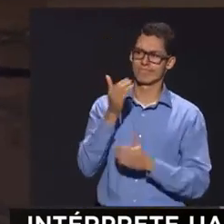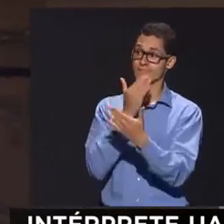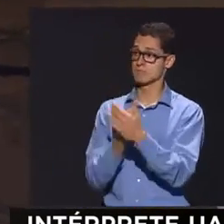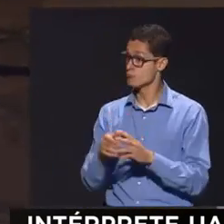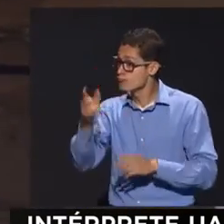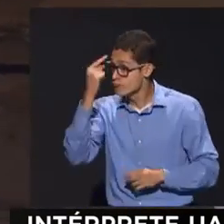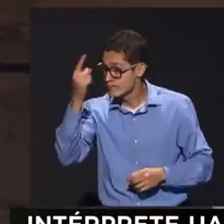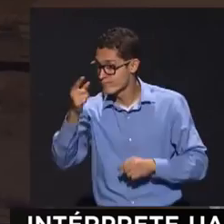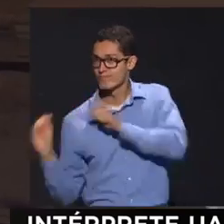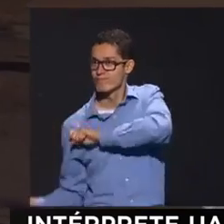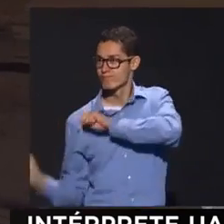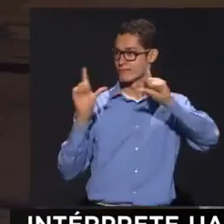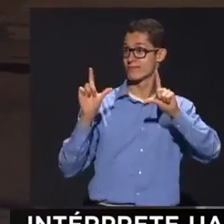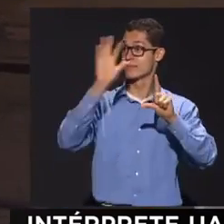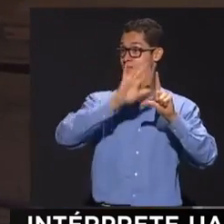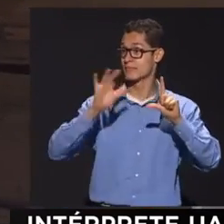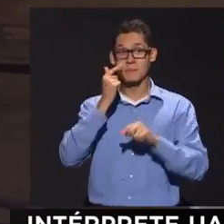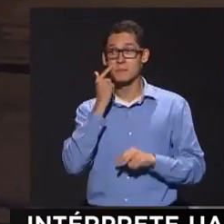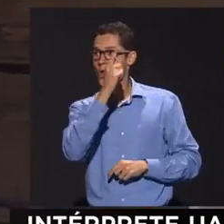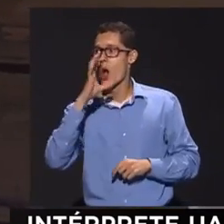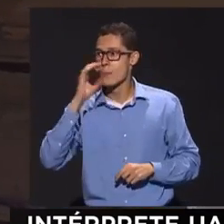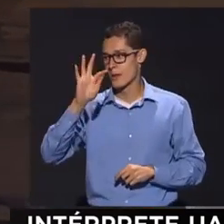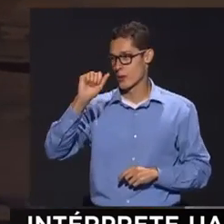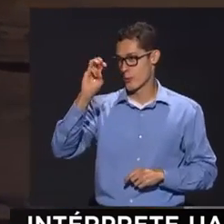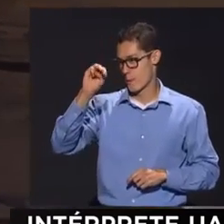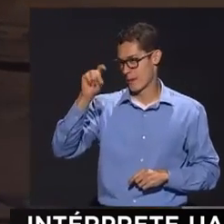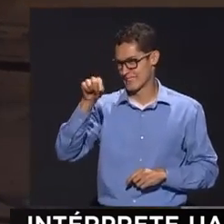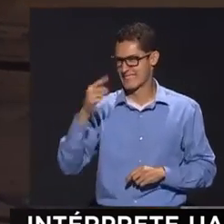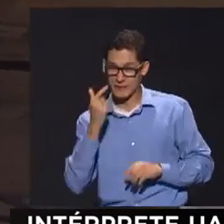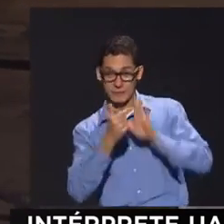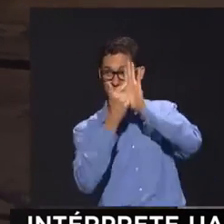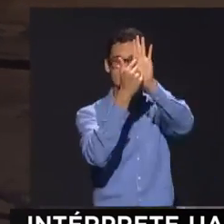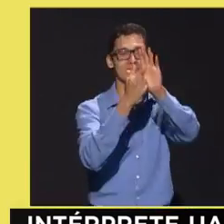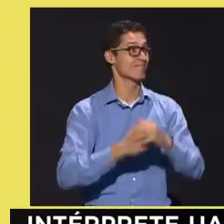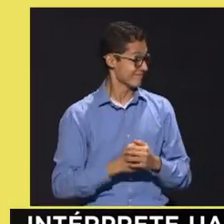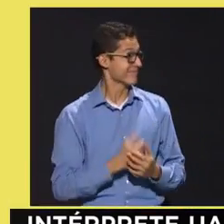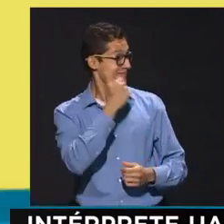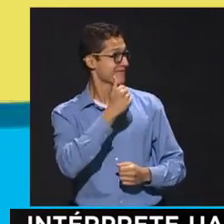vídeo que nos mandó tomás cevallos haciendo caritas una maravilla vamos a verlo